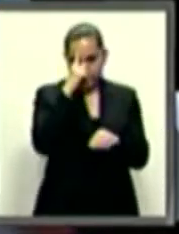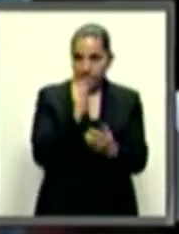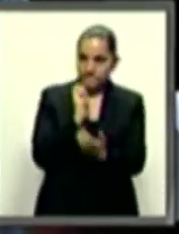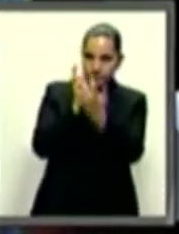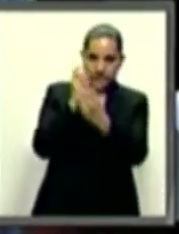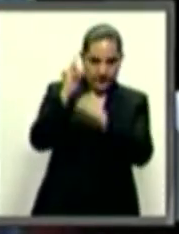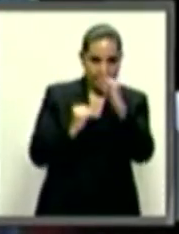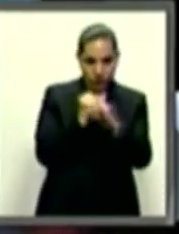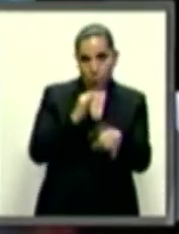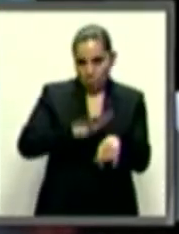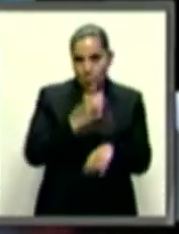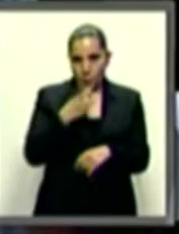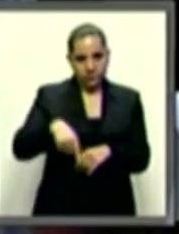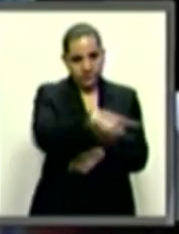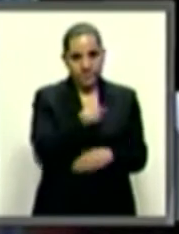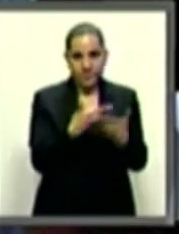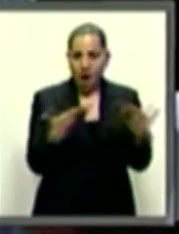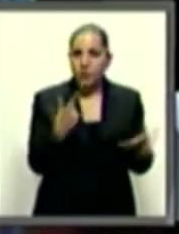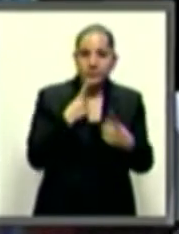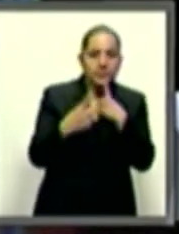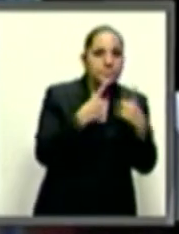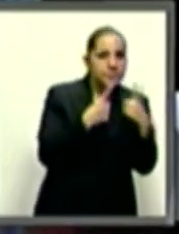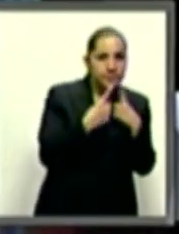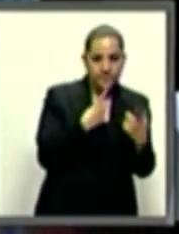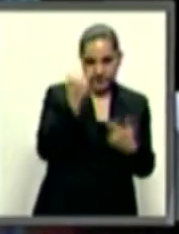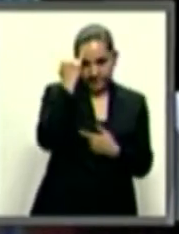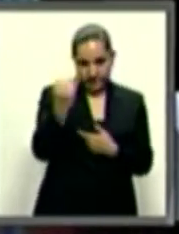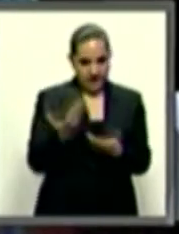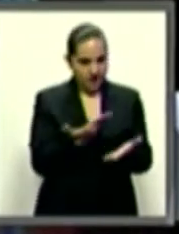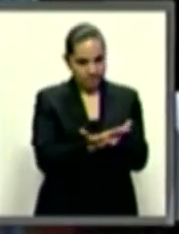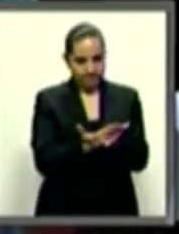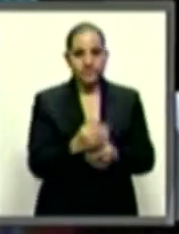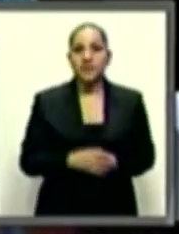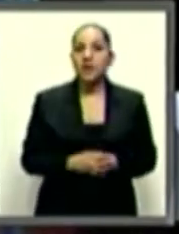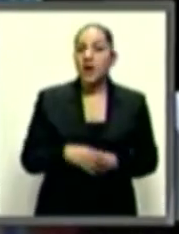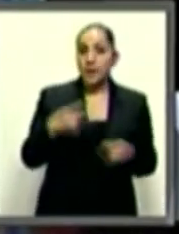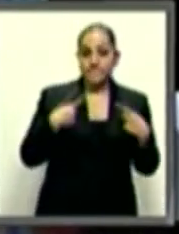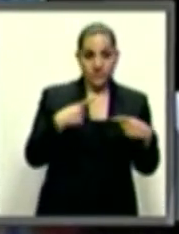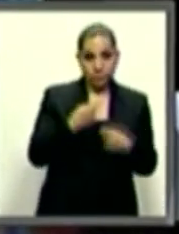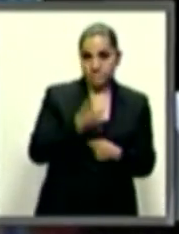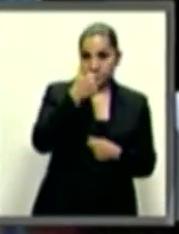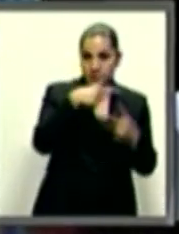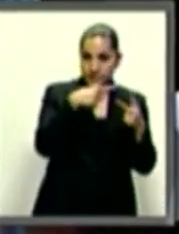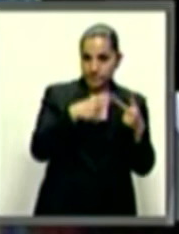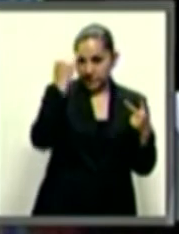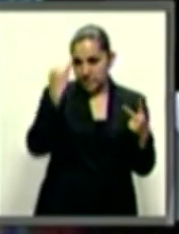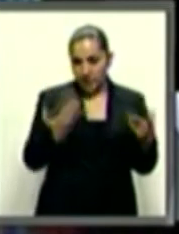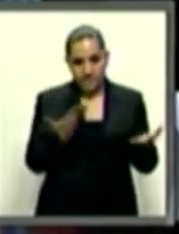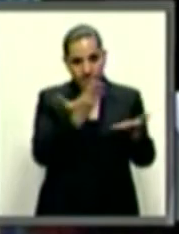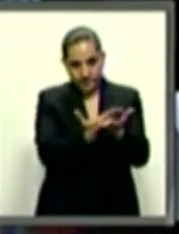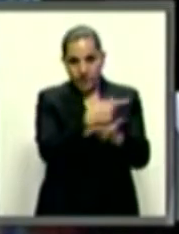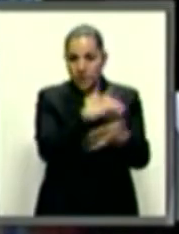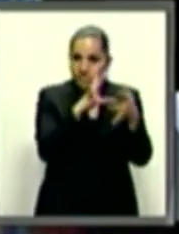presente discusión. La propuesta en convento, de acuerdo a las promoventes de esta iniciativa, tiene como marco